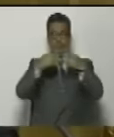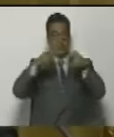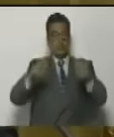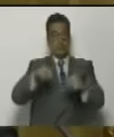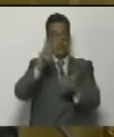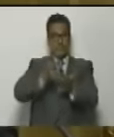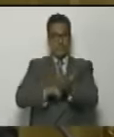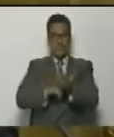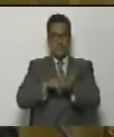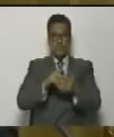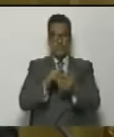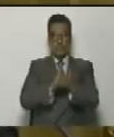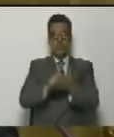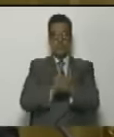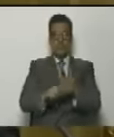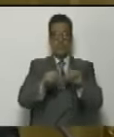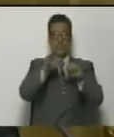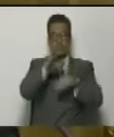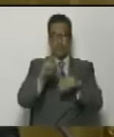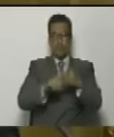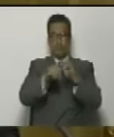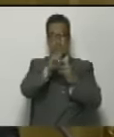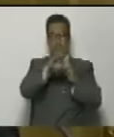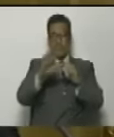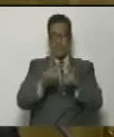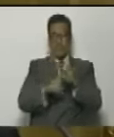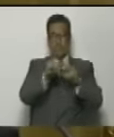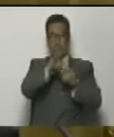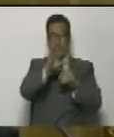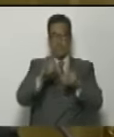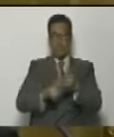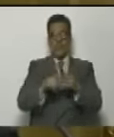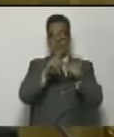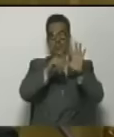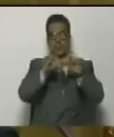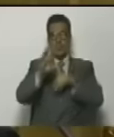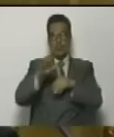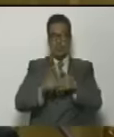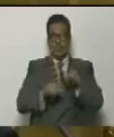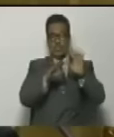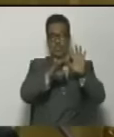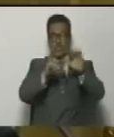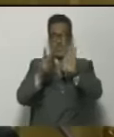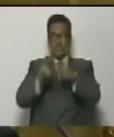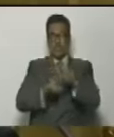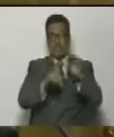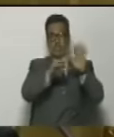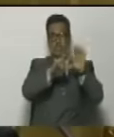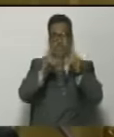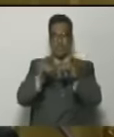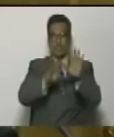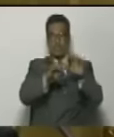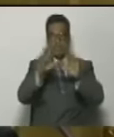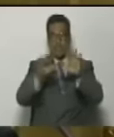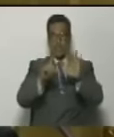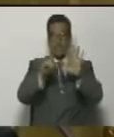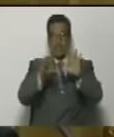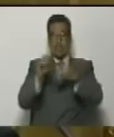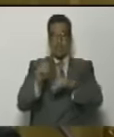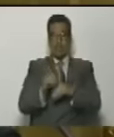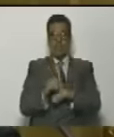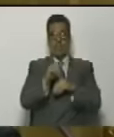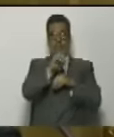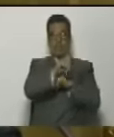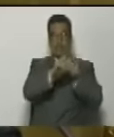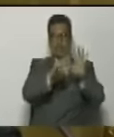siendo aprobados los siguientes artículos: 50, 52, 55, 56, 57, 58, 59, 60